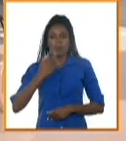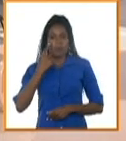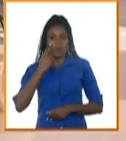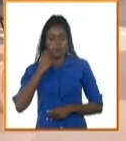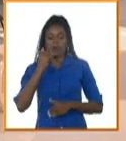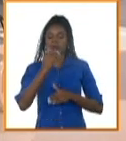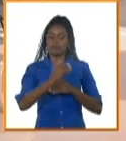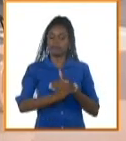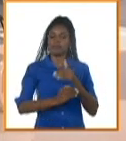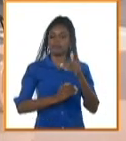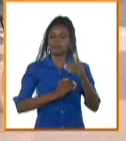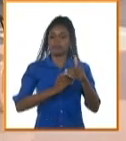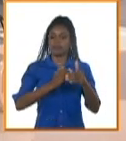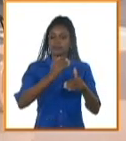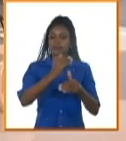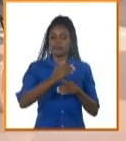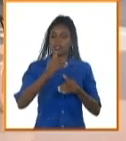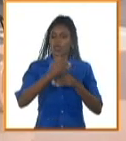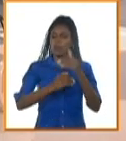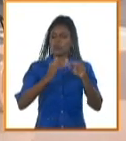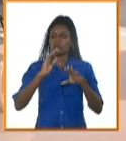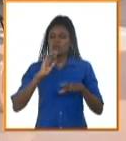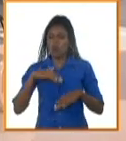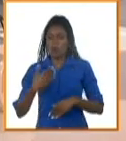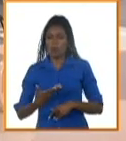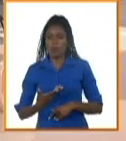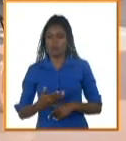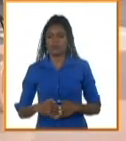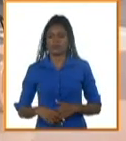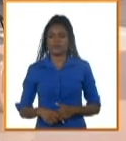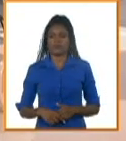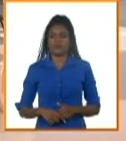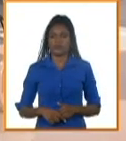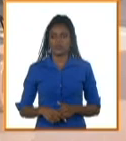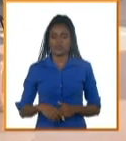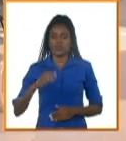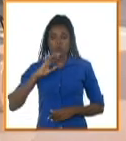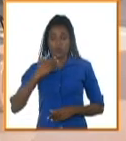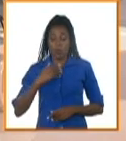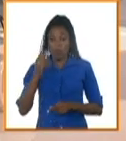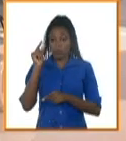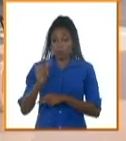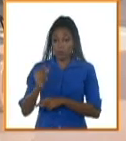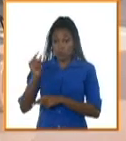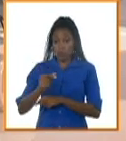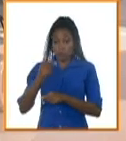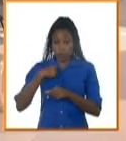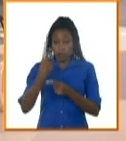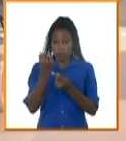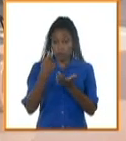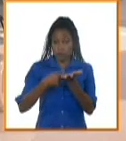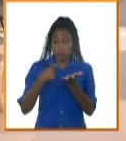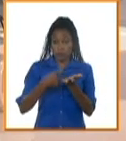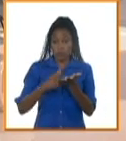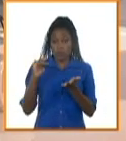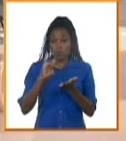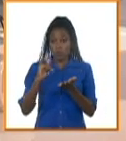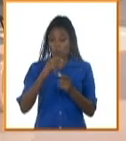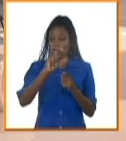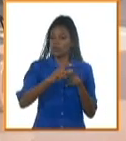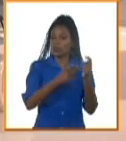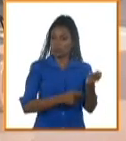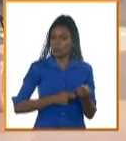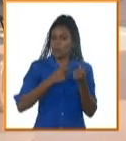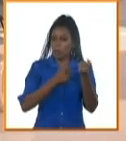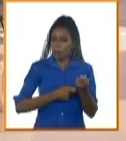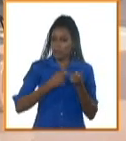transcurriendo el proceso como actores de nuestra economía como pueden ser los actores de la agricultura los